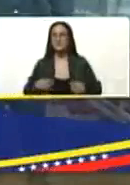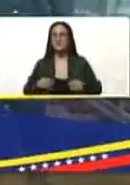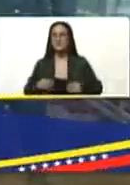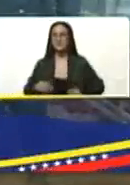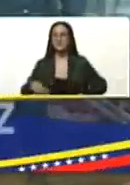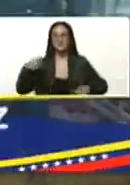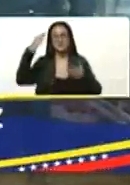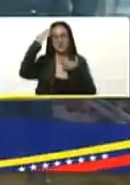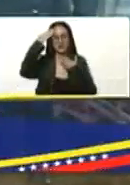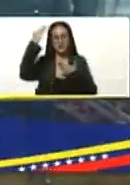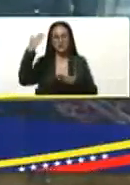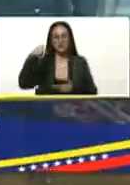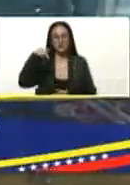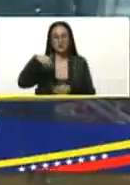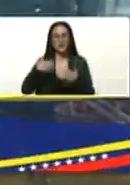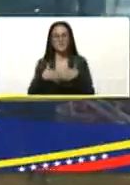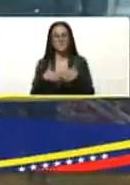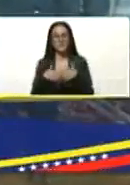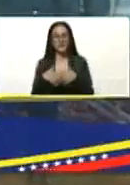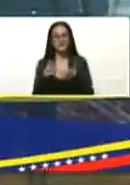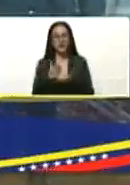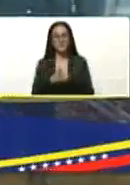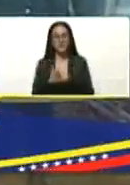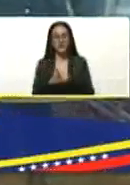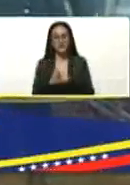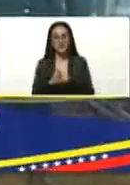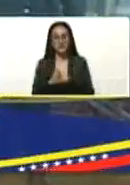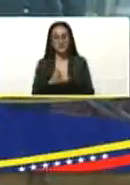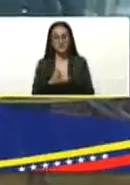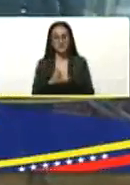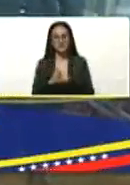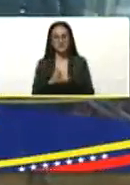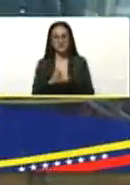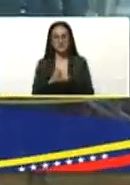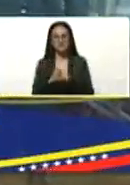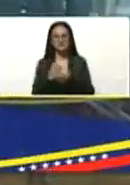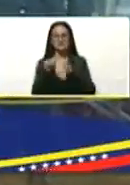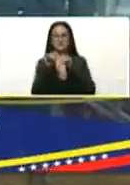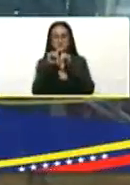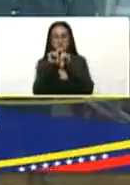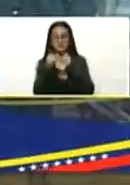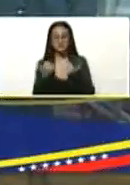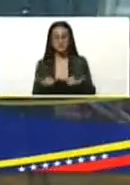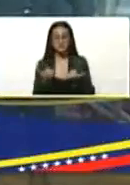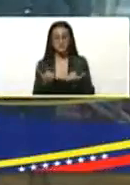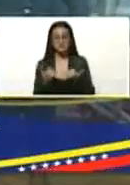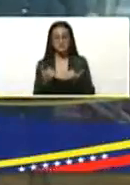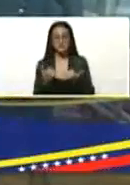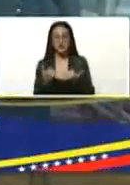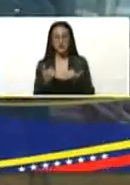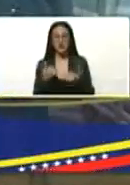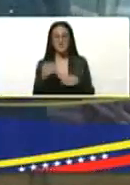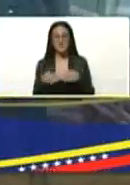presidente. Desde la empresa mixta Avícola del Alba queremos informarle que actualmente nos encontramos